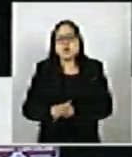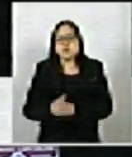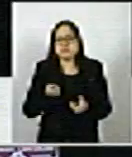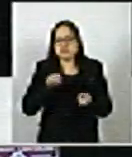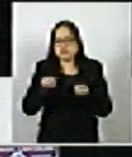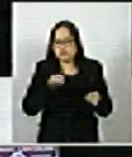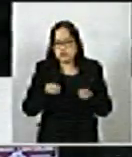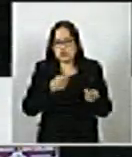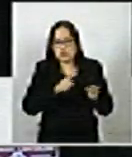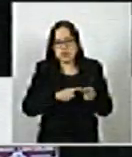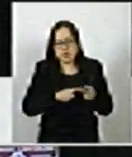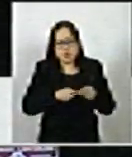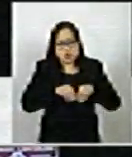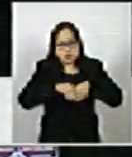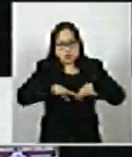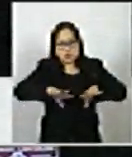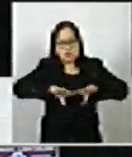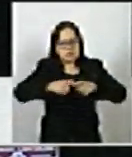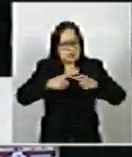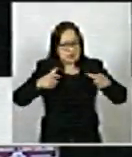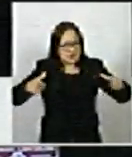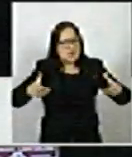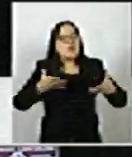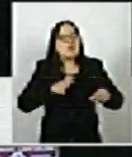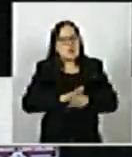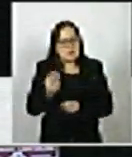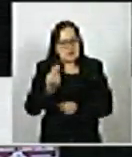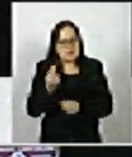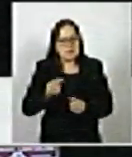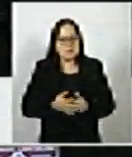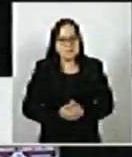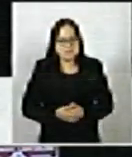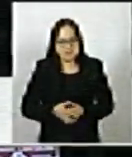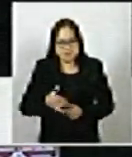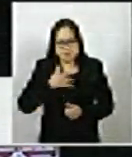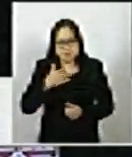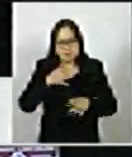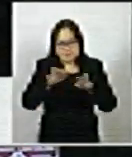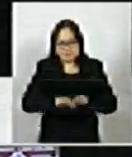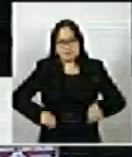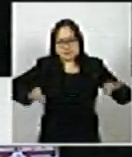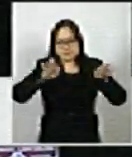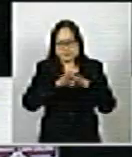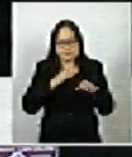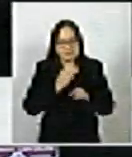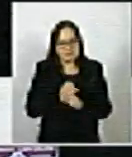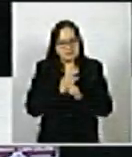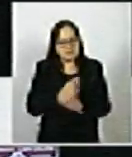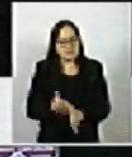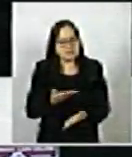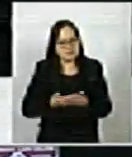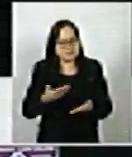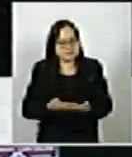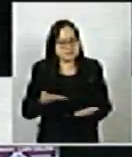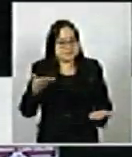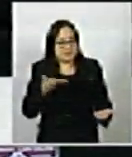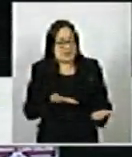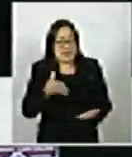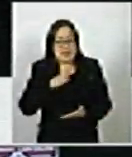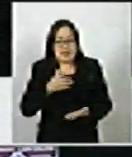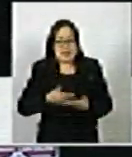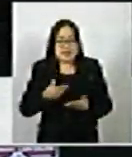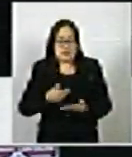el espacio a mí aparece un dato mayor mayor de esta